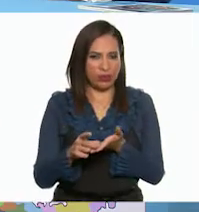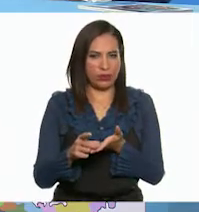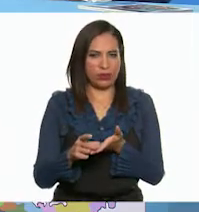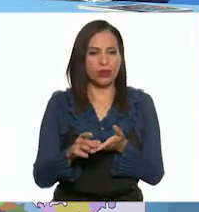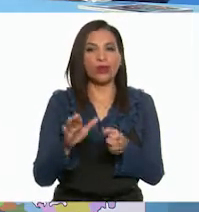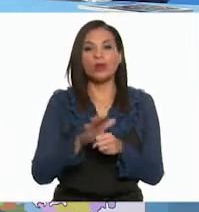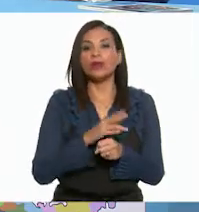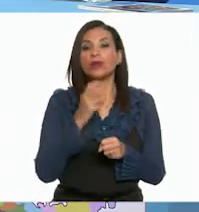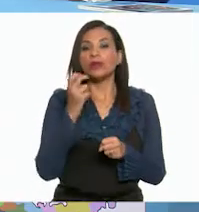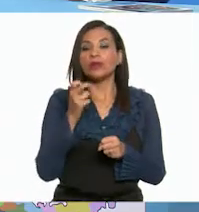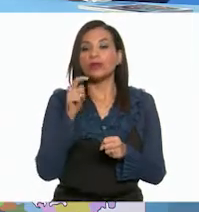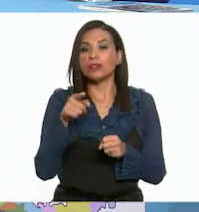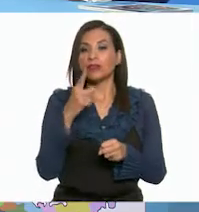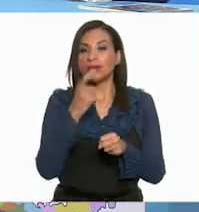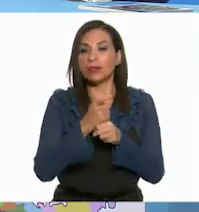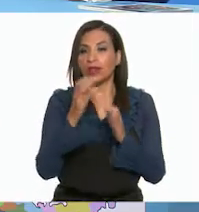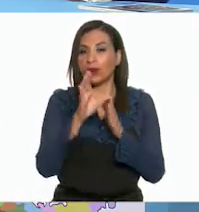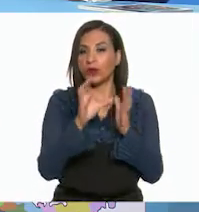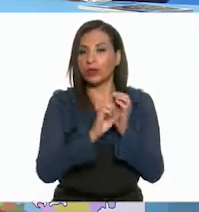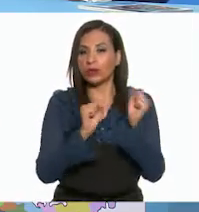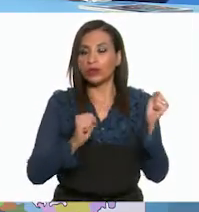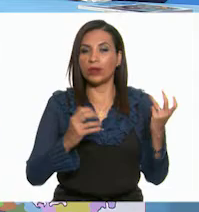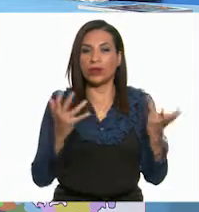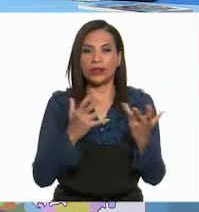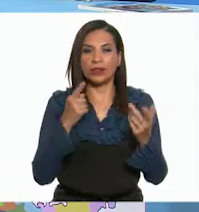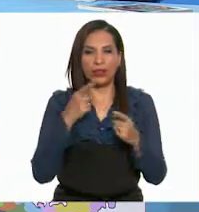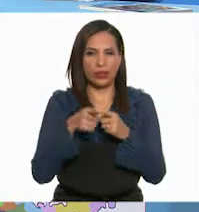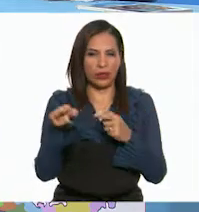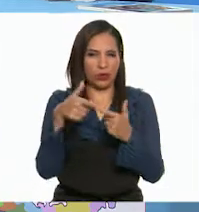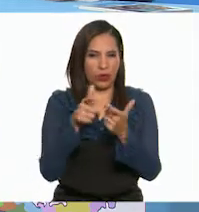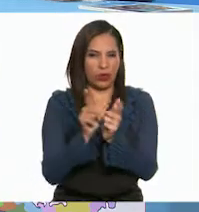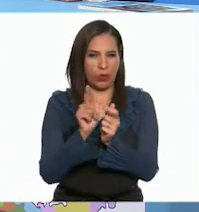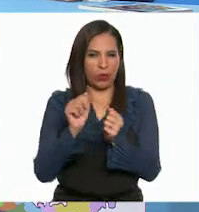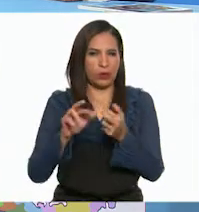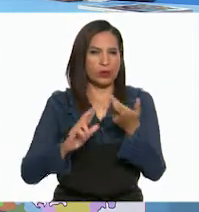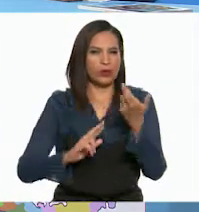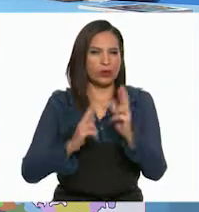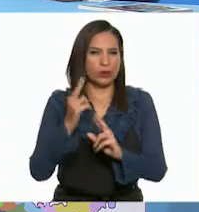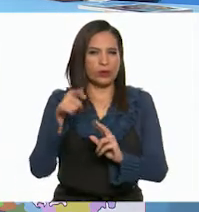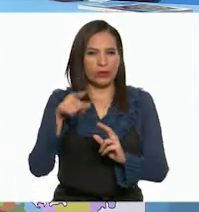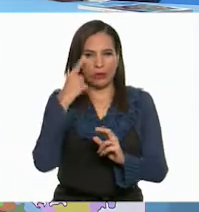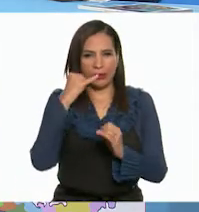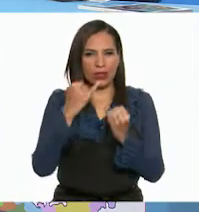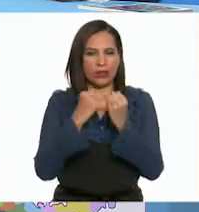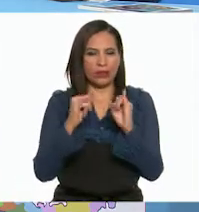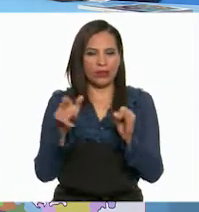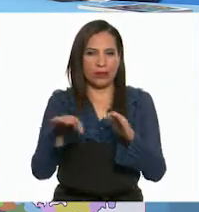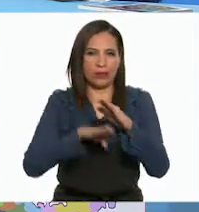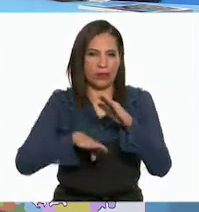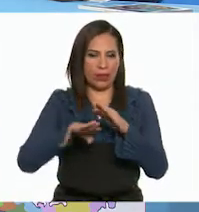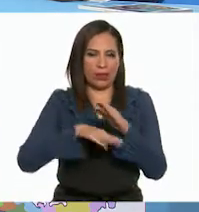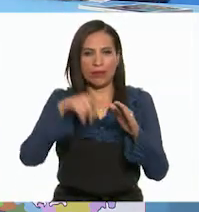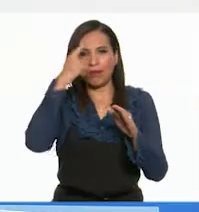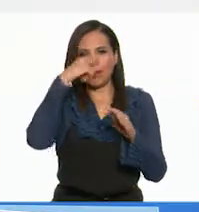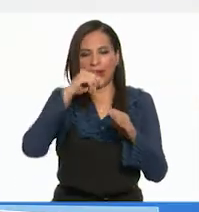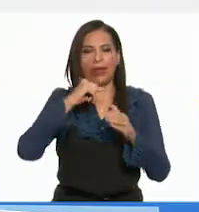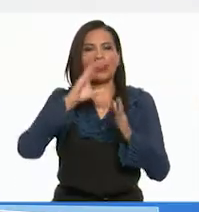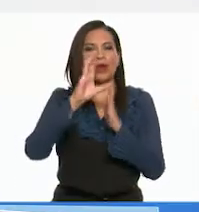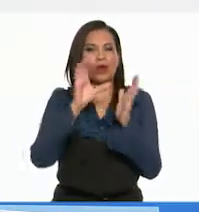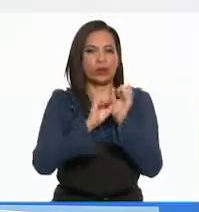Por lo dicho, esta primera constitución elaborada por los insurgentes fue la base para las constituciones posteriores.